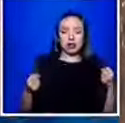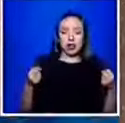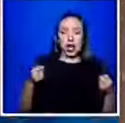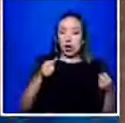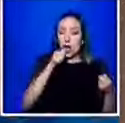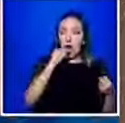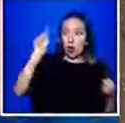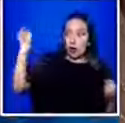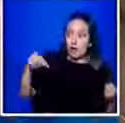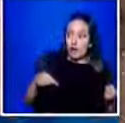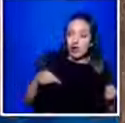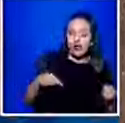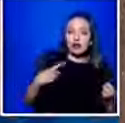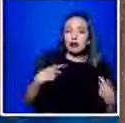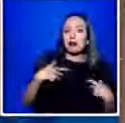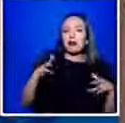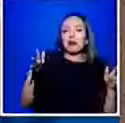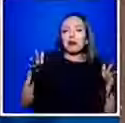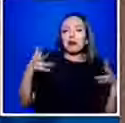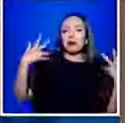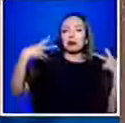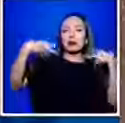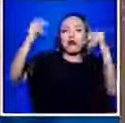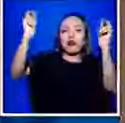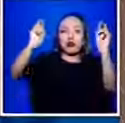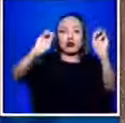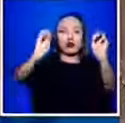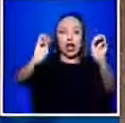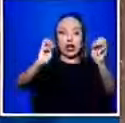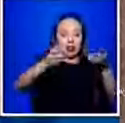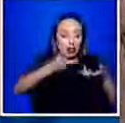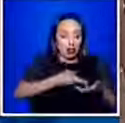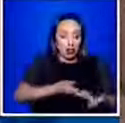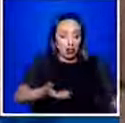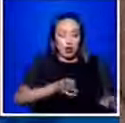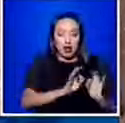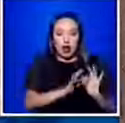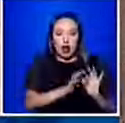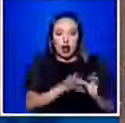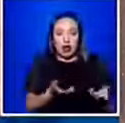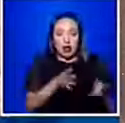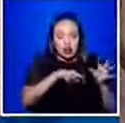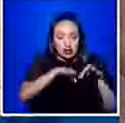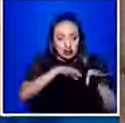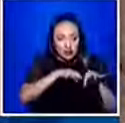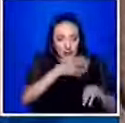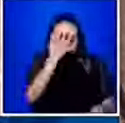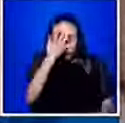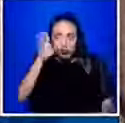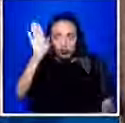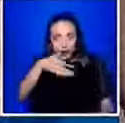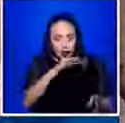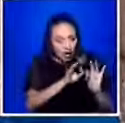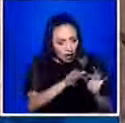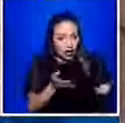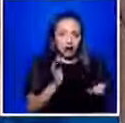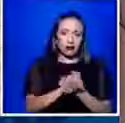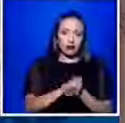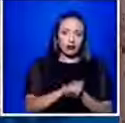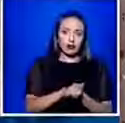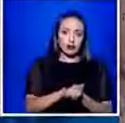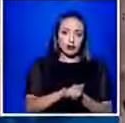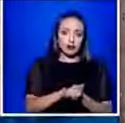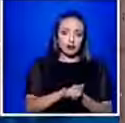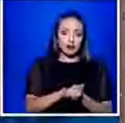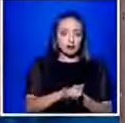que ya van a venir a ver. Yo que venía ya se fueron. No dieron lugar a poder explicar la situación. ¿Por qué no vienen a arreglar? Y aquí